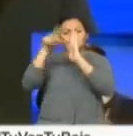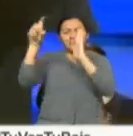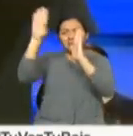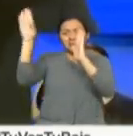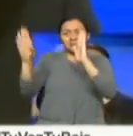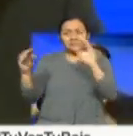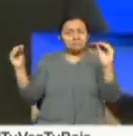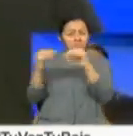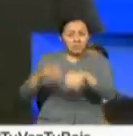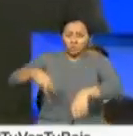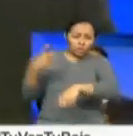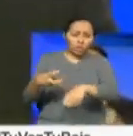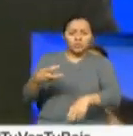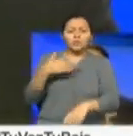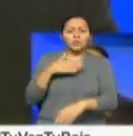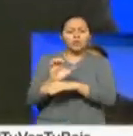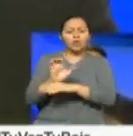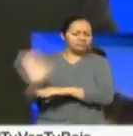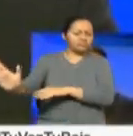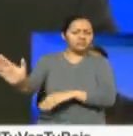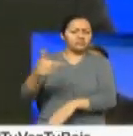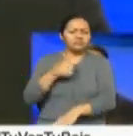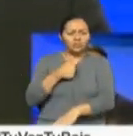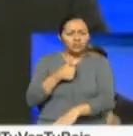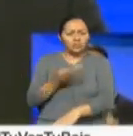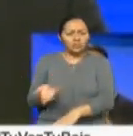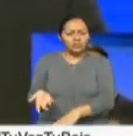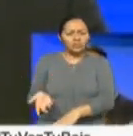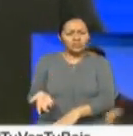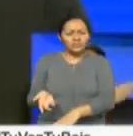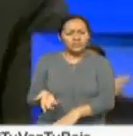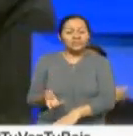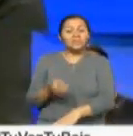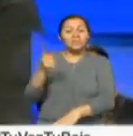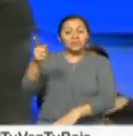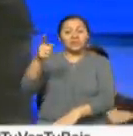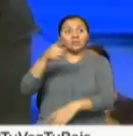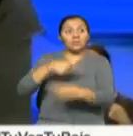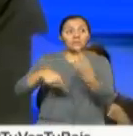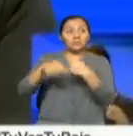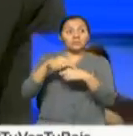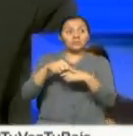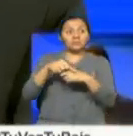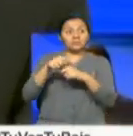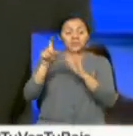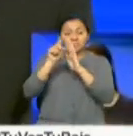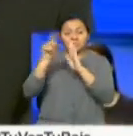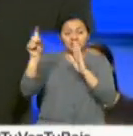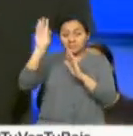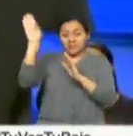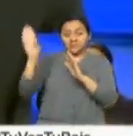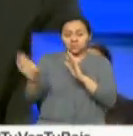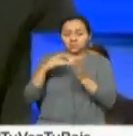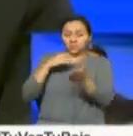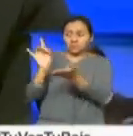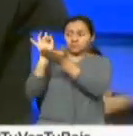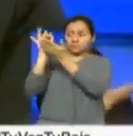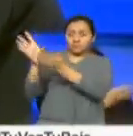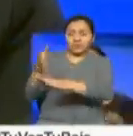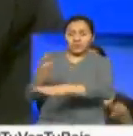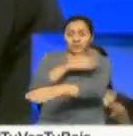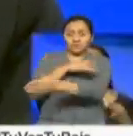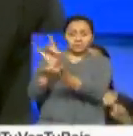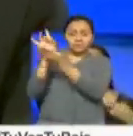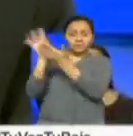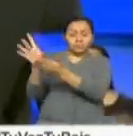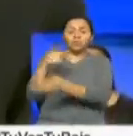en la historia, como el gobierno ecuatoriano. Regresó, pese a que me sacaron cuando las votamos, ¿ya?